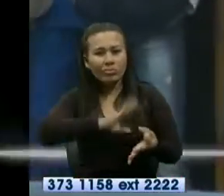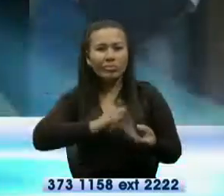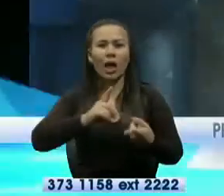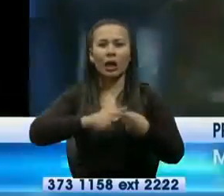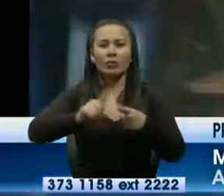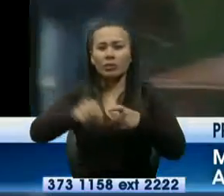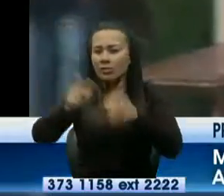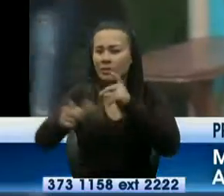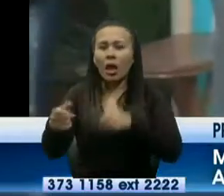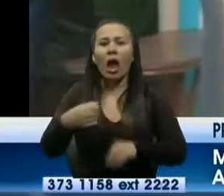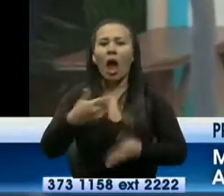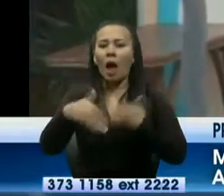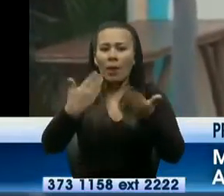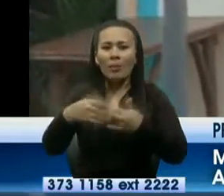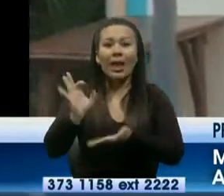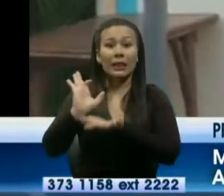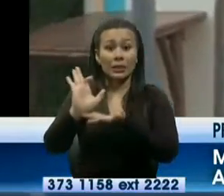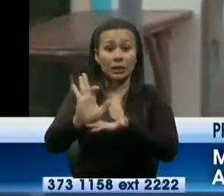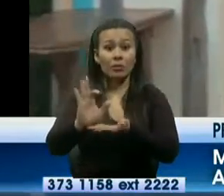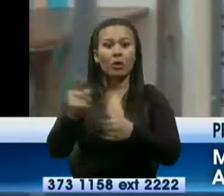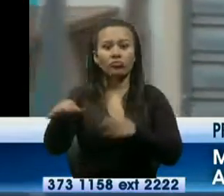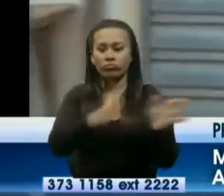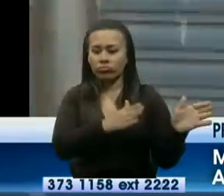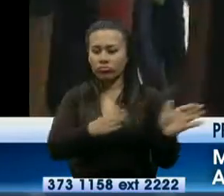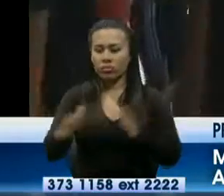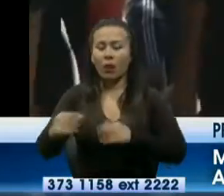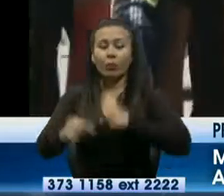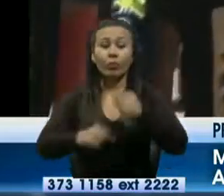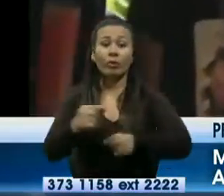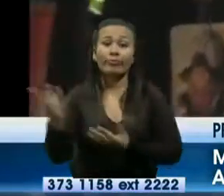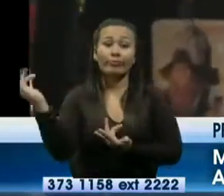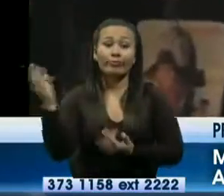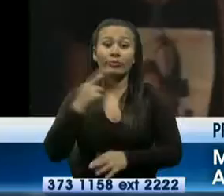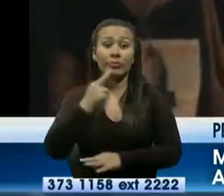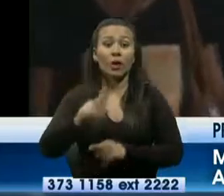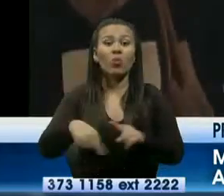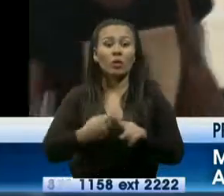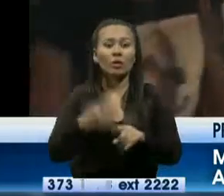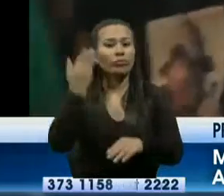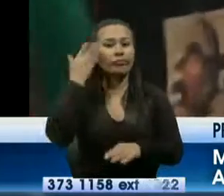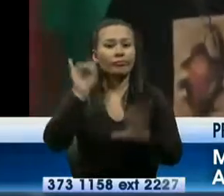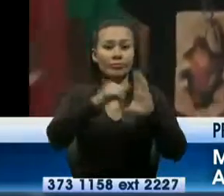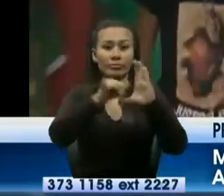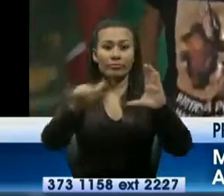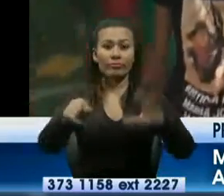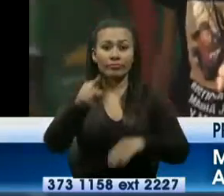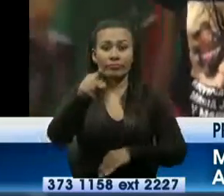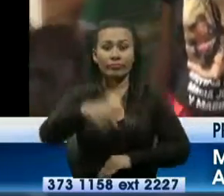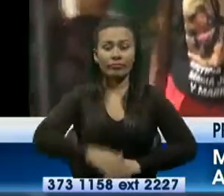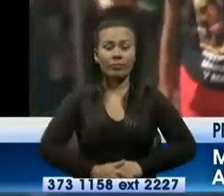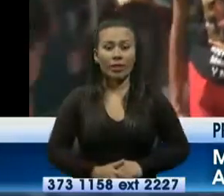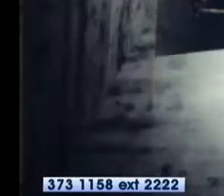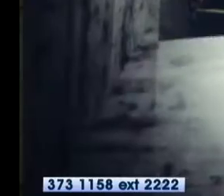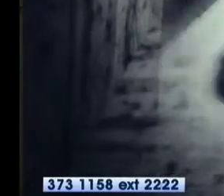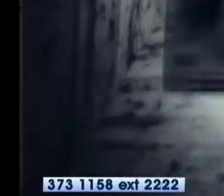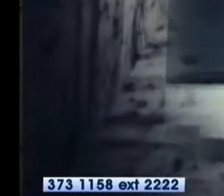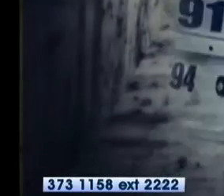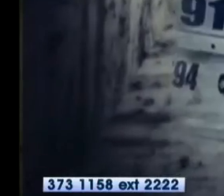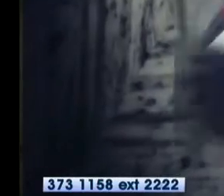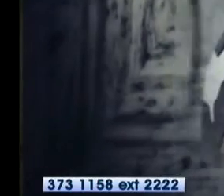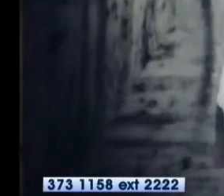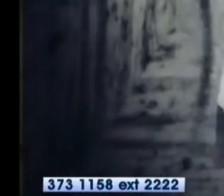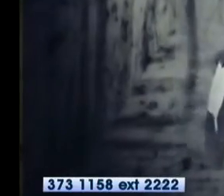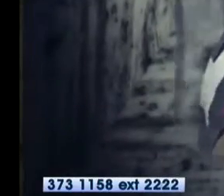han aportado con testimonios en la etapa procesal. Desde la provincia de Santa Elena, informó Darwin Villao.